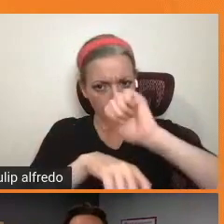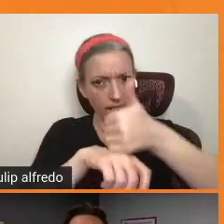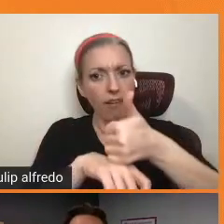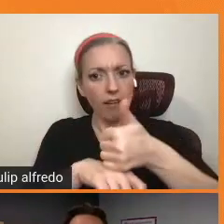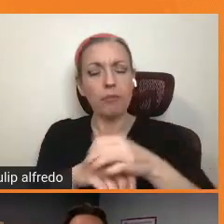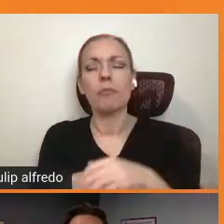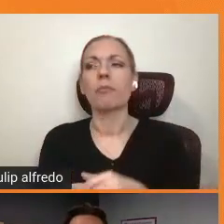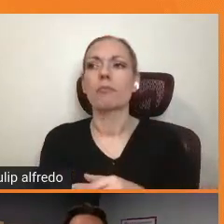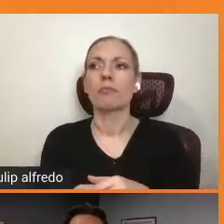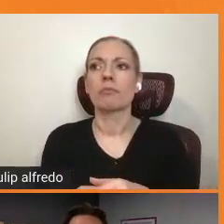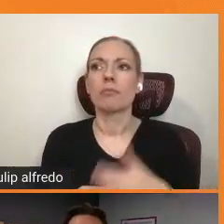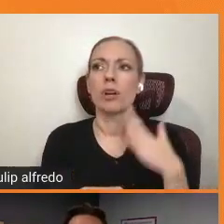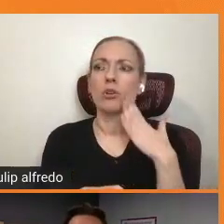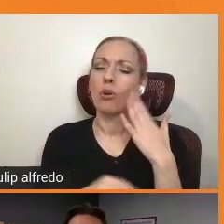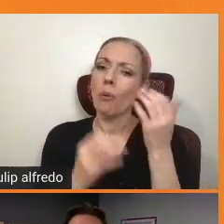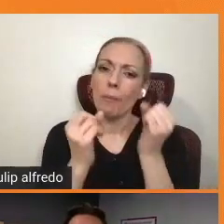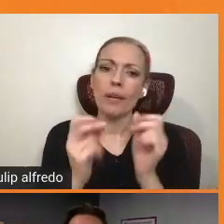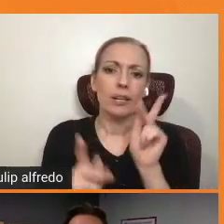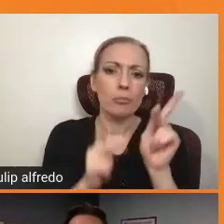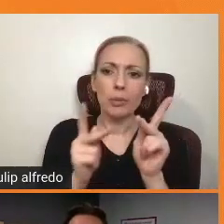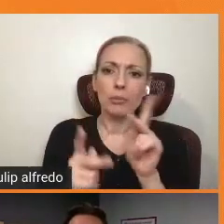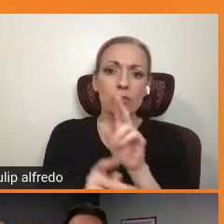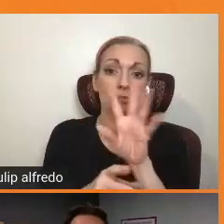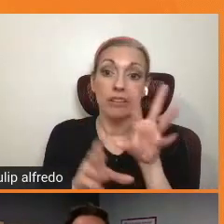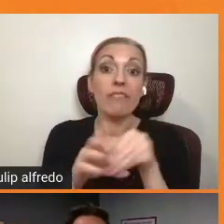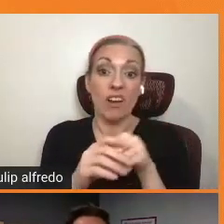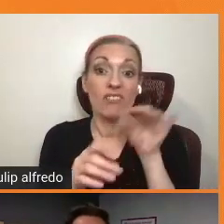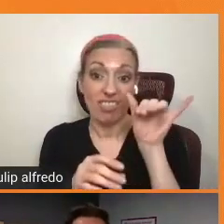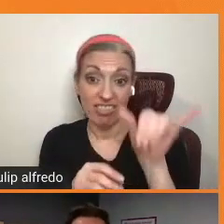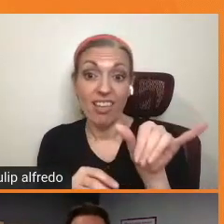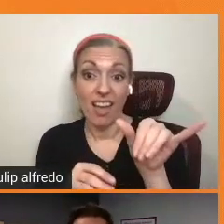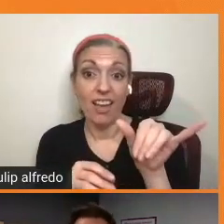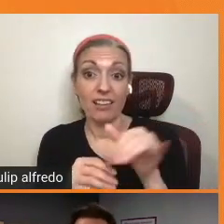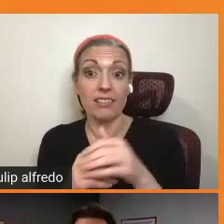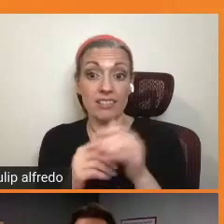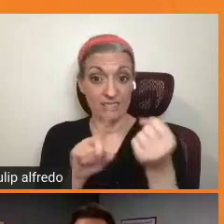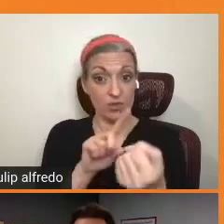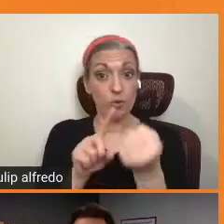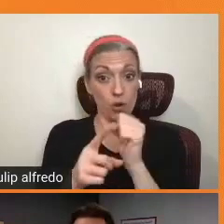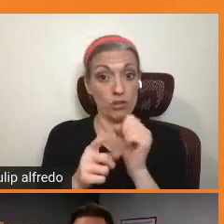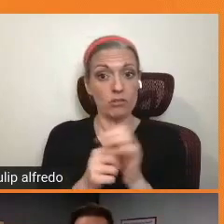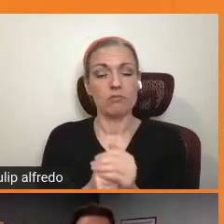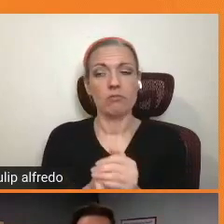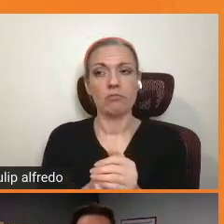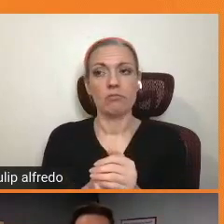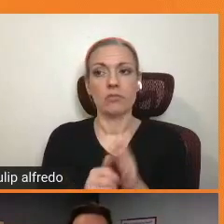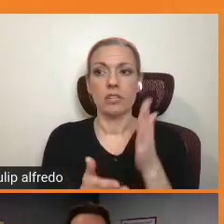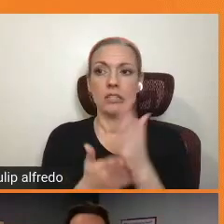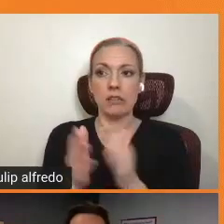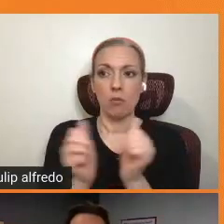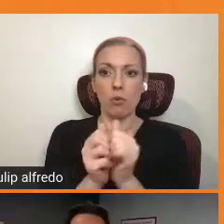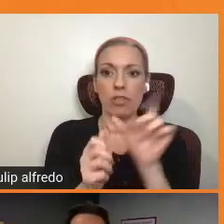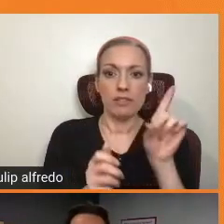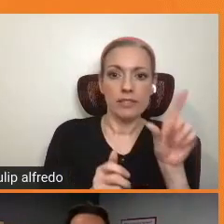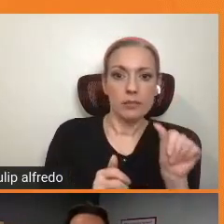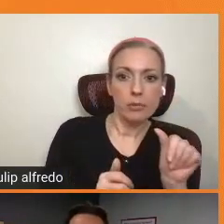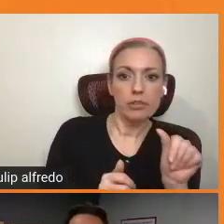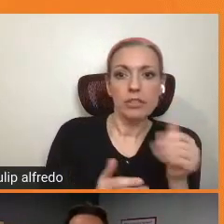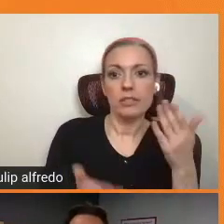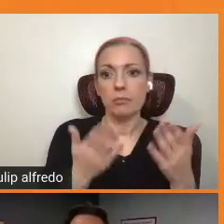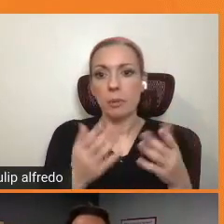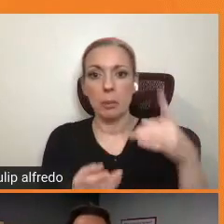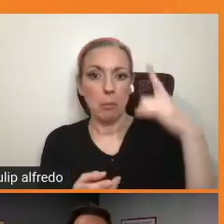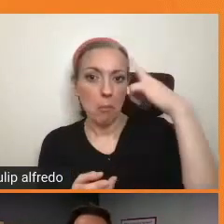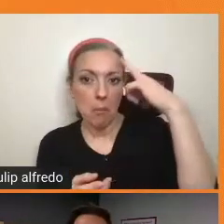durante la recesión horrible que tuvimos que hacer tantos cortes significantes a todos los programas diferentes. Programa